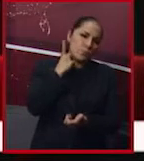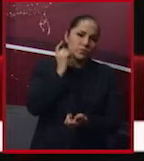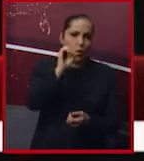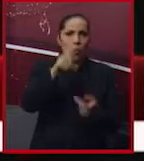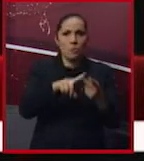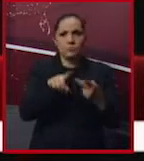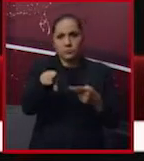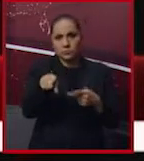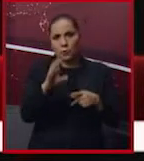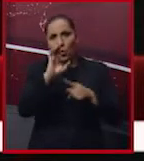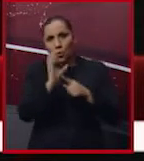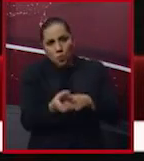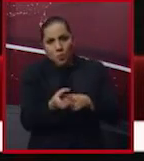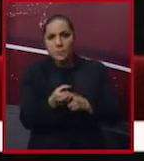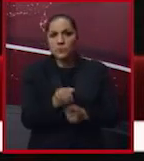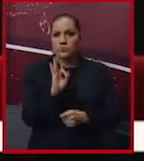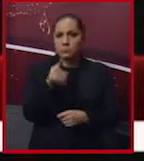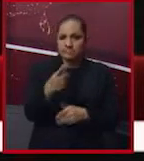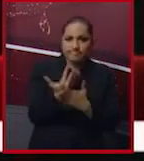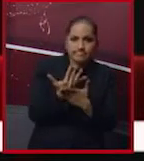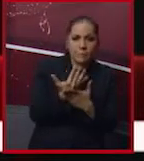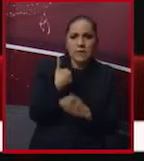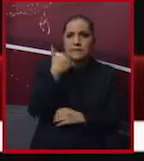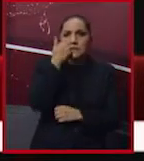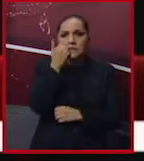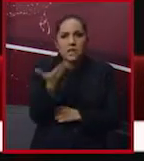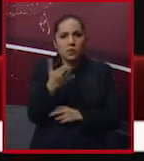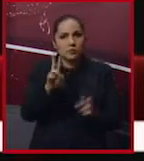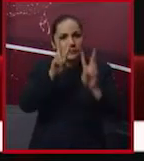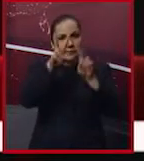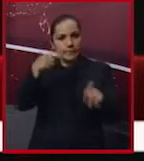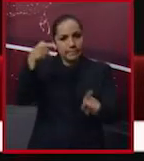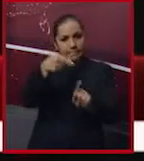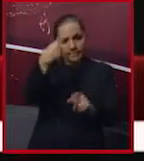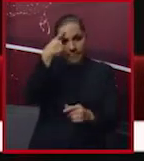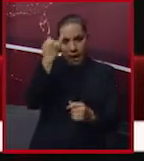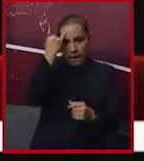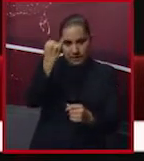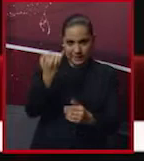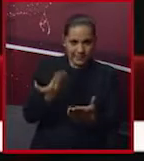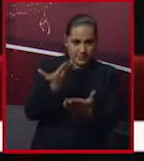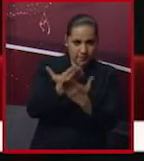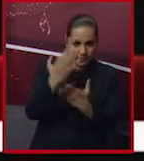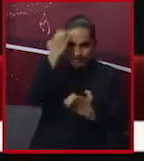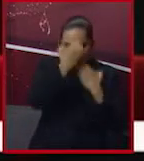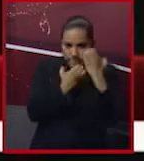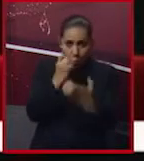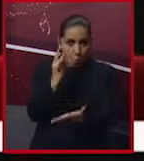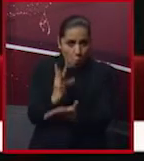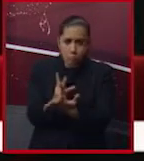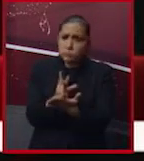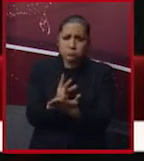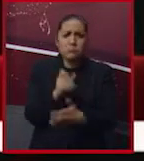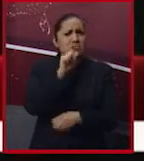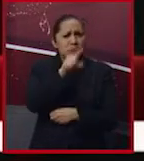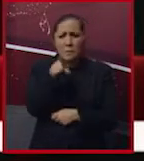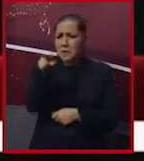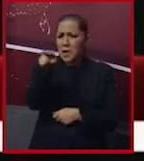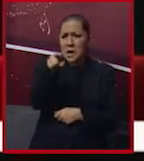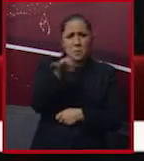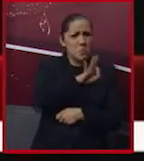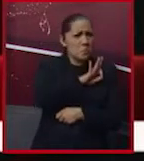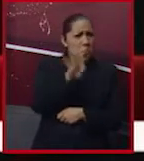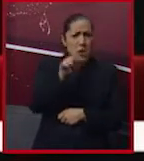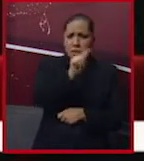tengan específicamente interés en atender una iniciativa. A ellos les puede interesar, a un legislador le puede